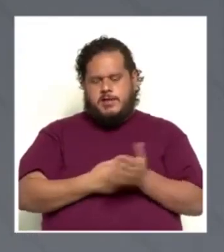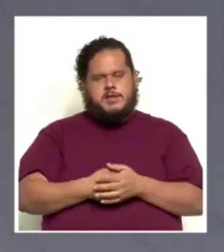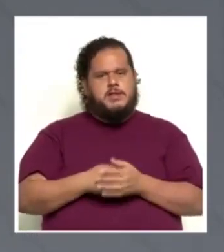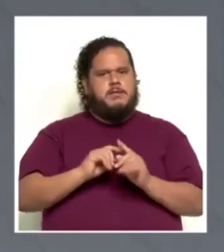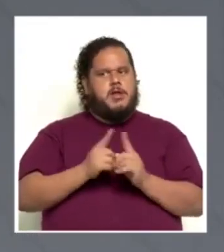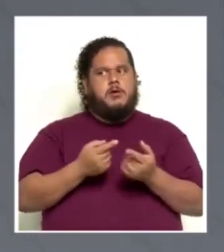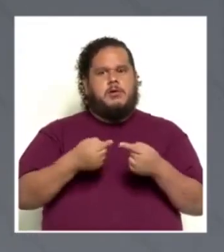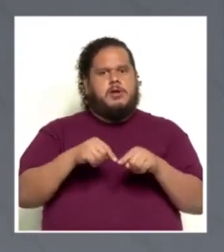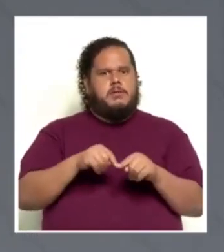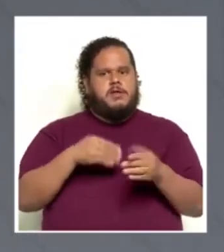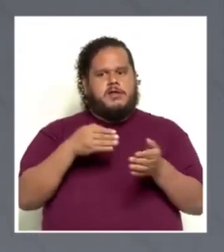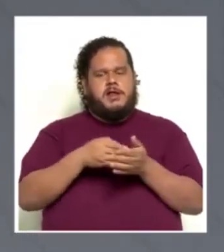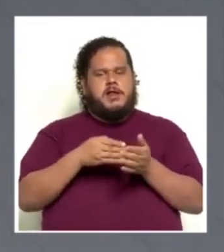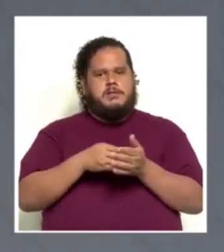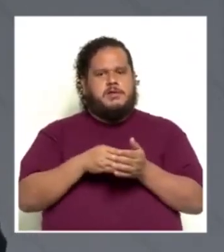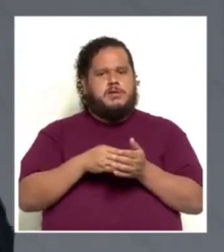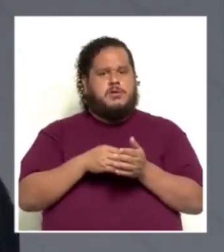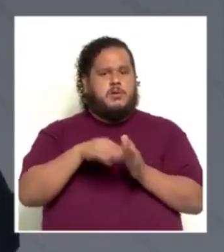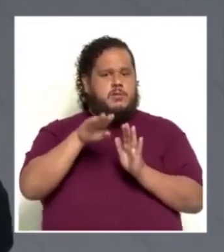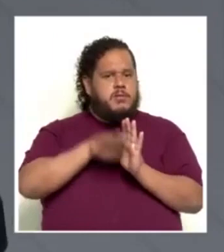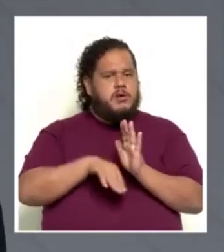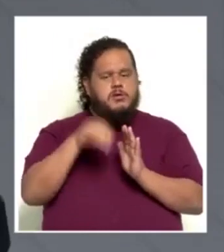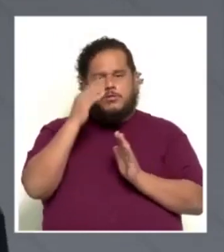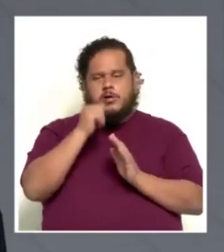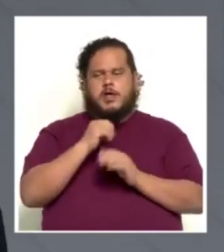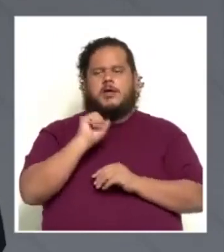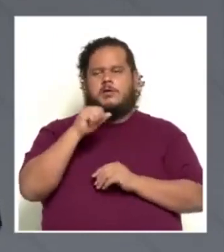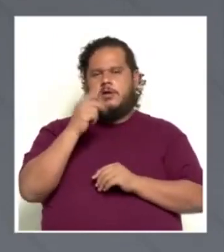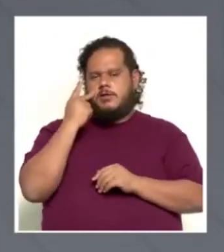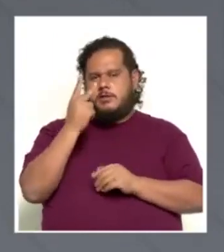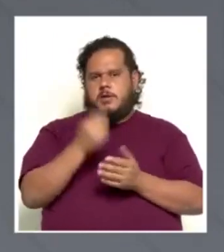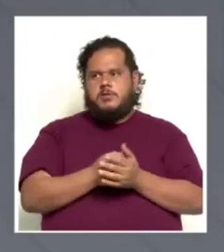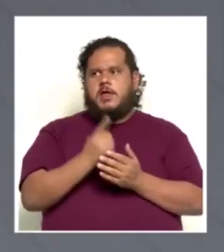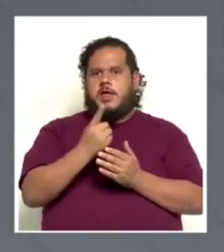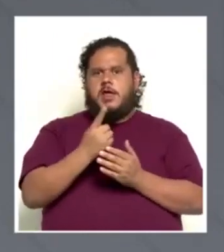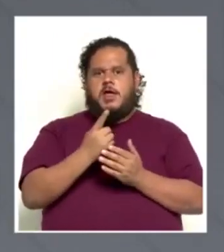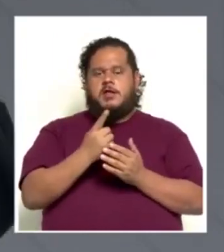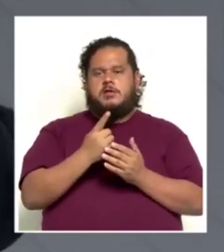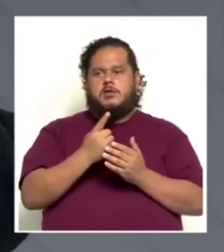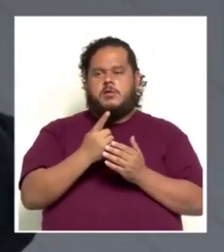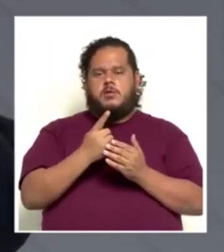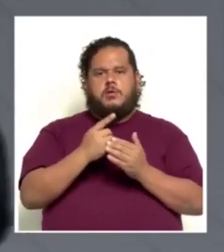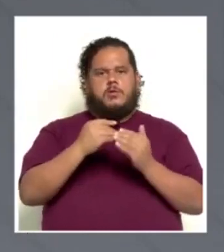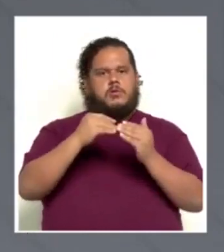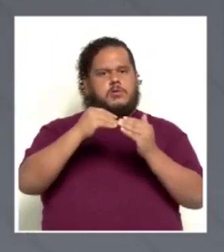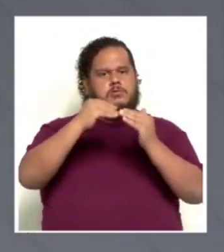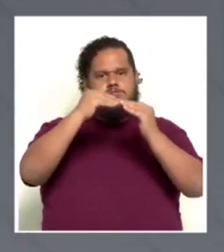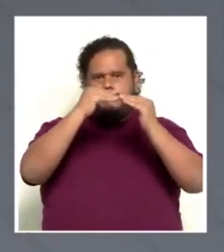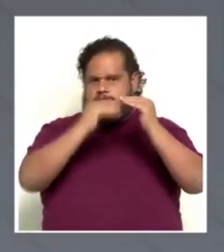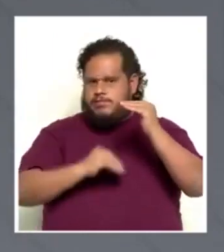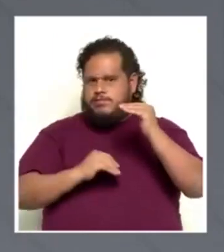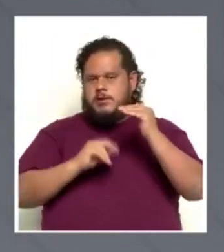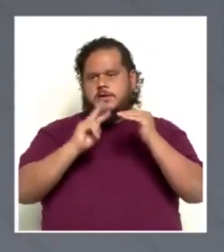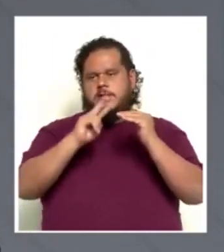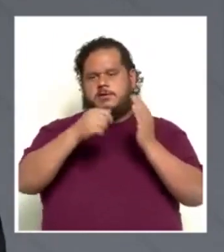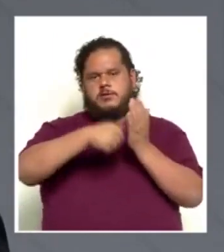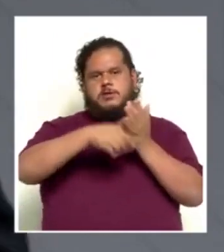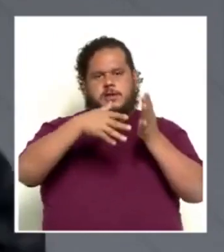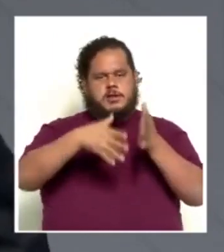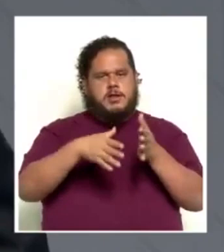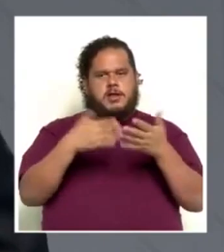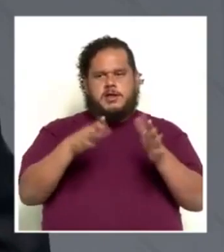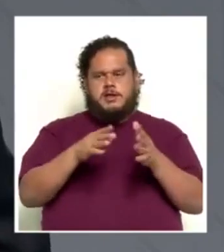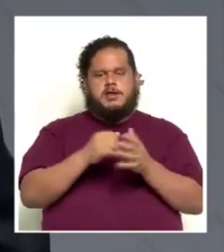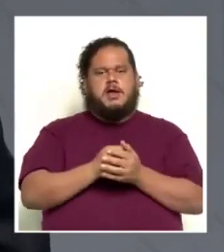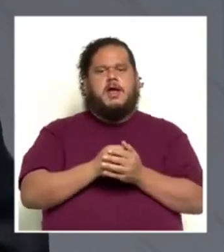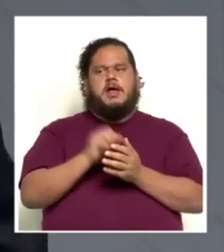que pasa es que le afectó relativamente menos, porque lo que sí vemos es un descalabro prácticamente de 2 candidaturas, y ya Sergio Araya